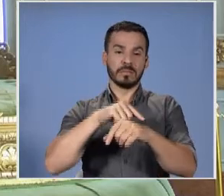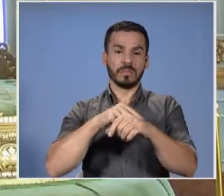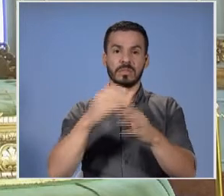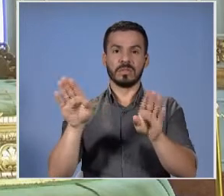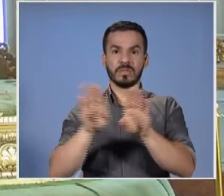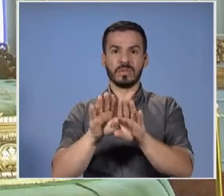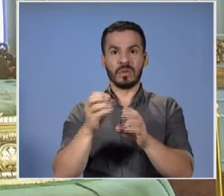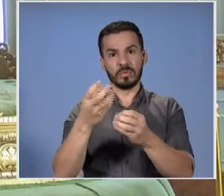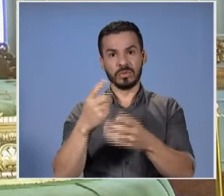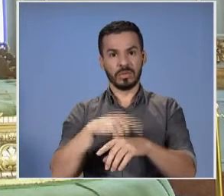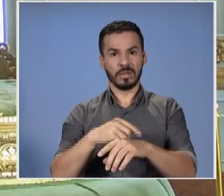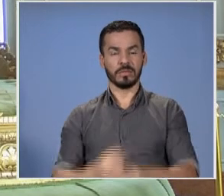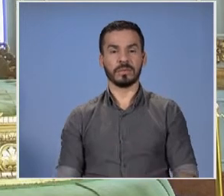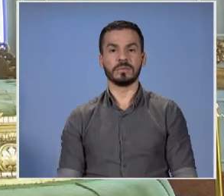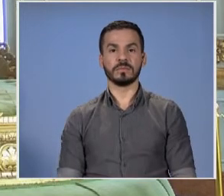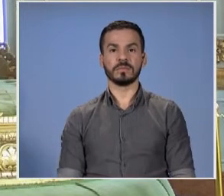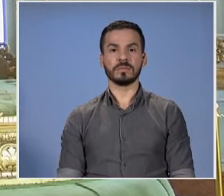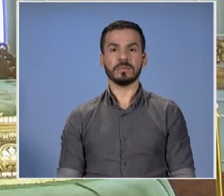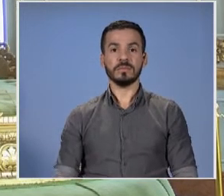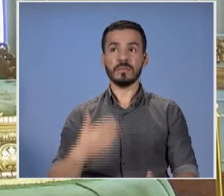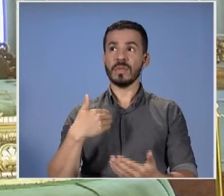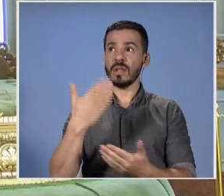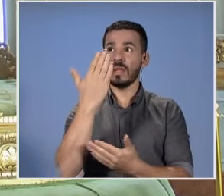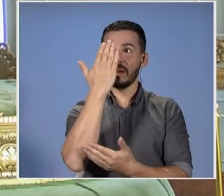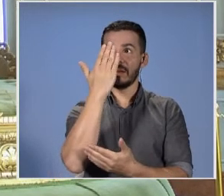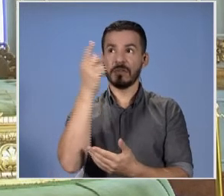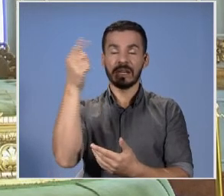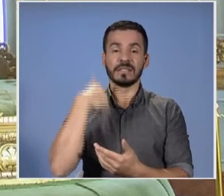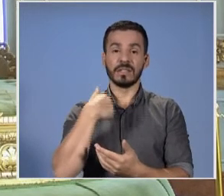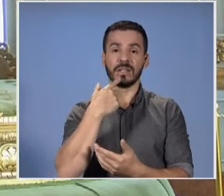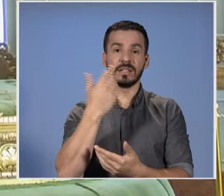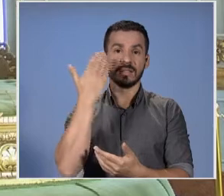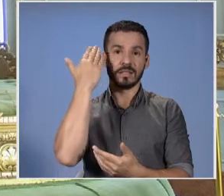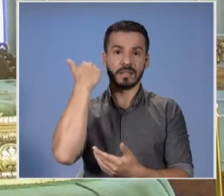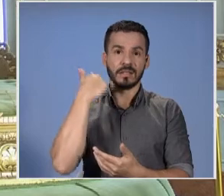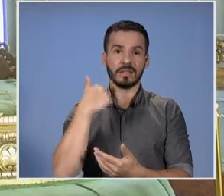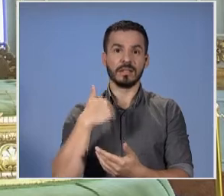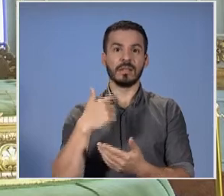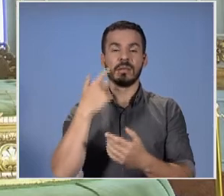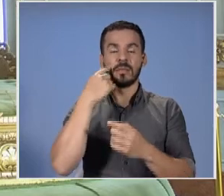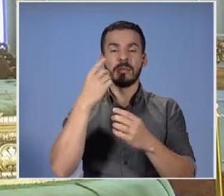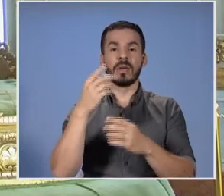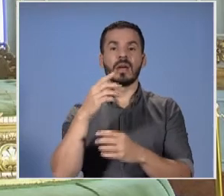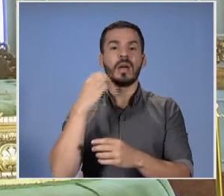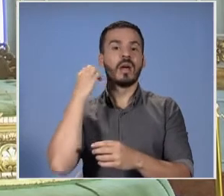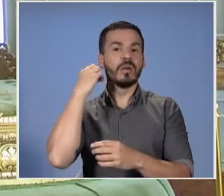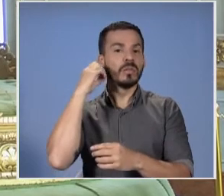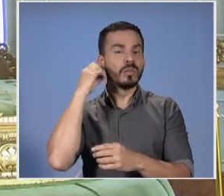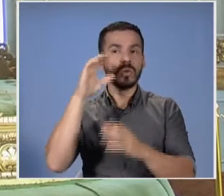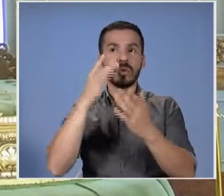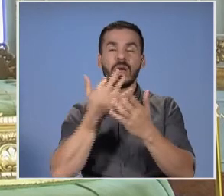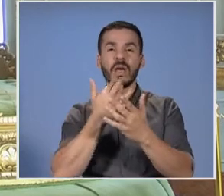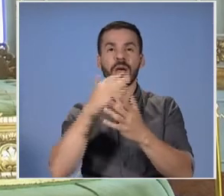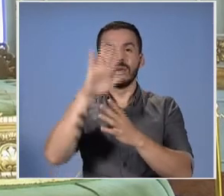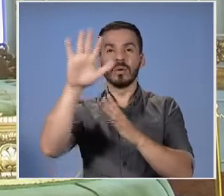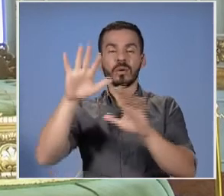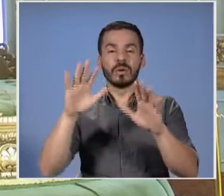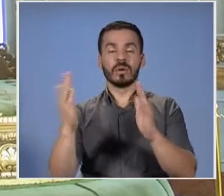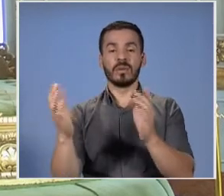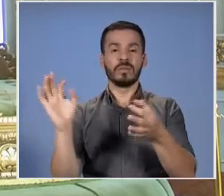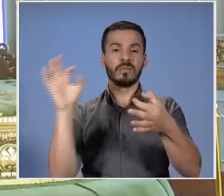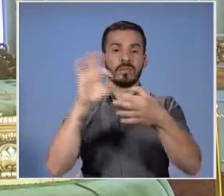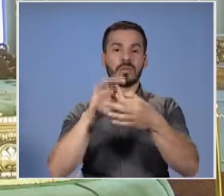teatro totalmente. Acá vemos la referencia a los espejos que les decía, el gran predominio de dorados. De Luis XV. Asociado con